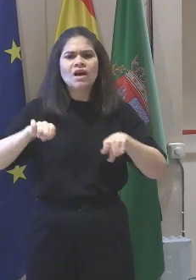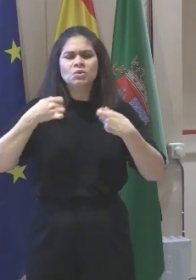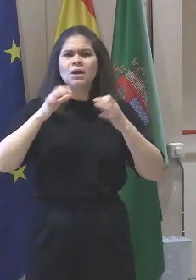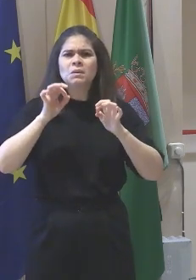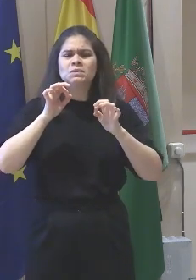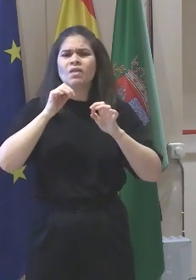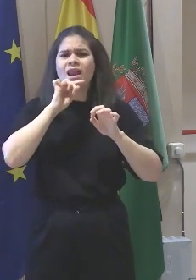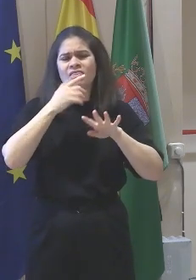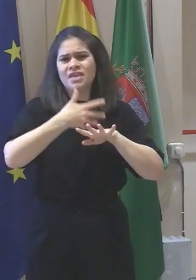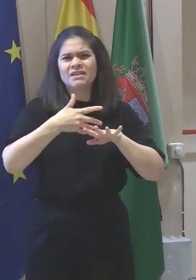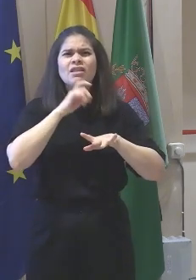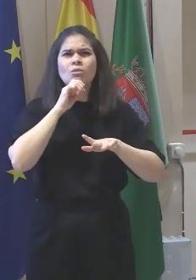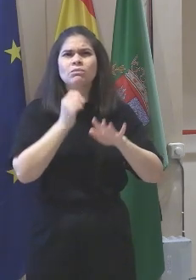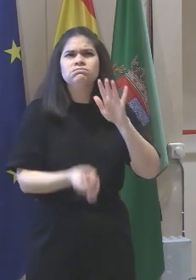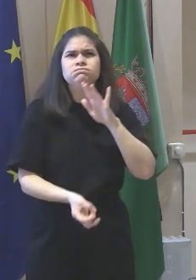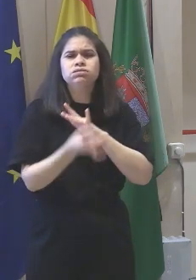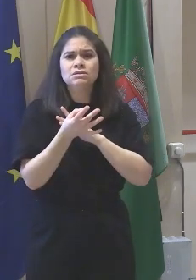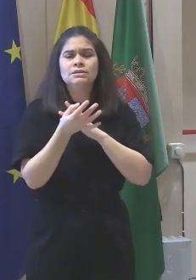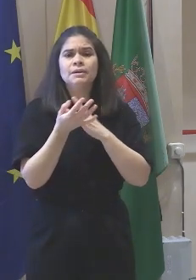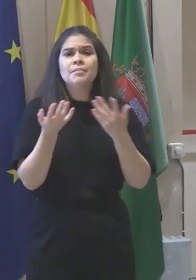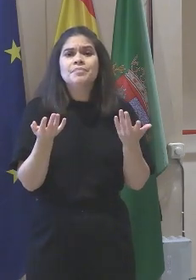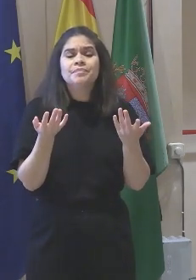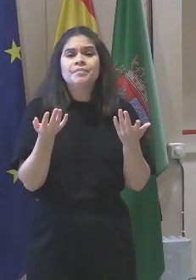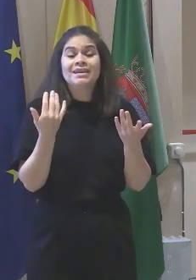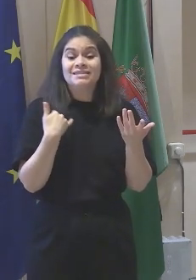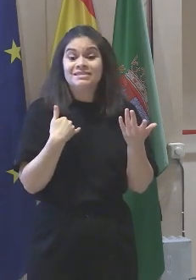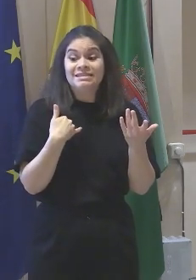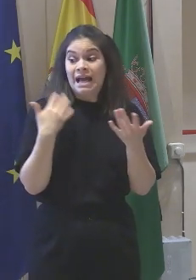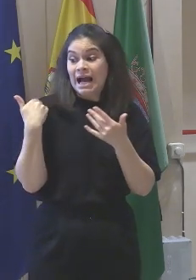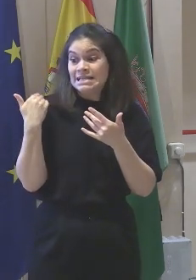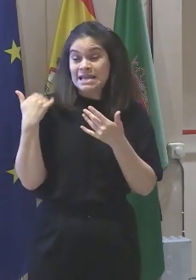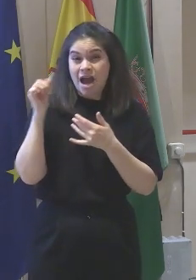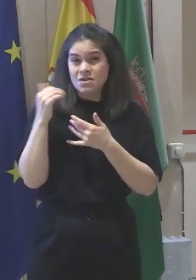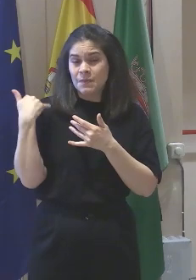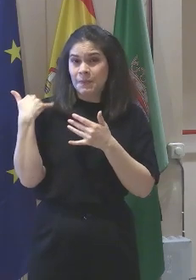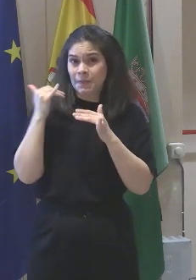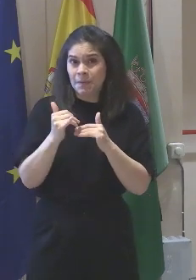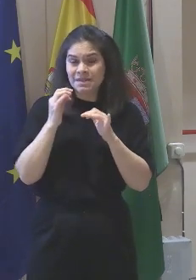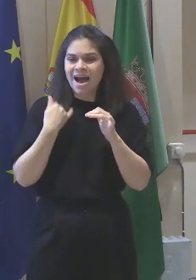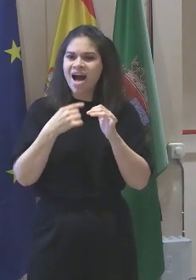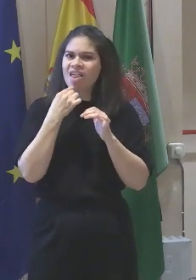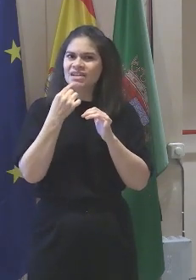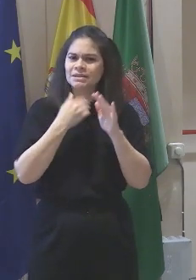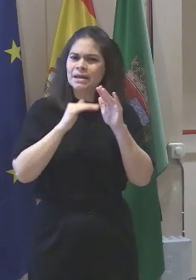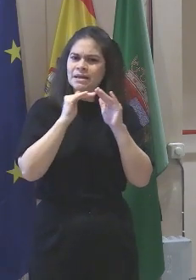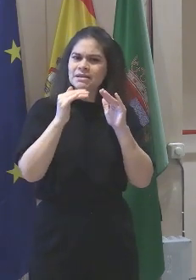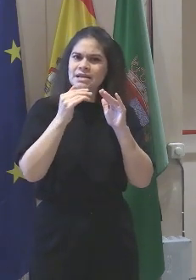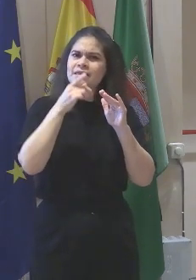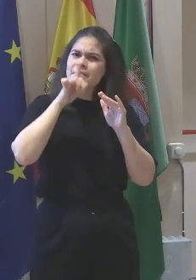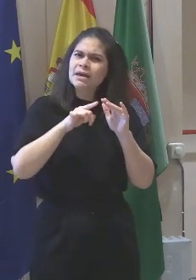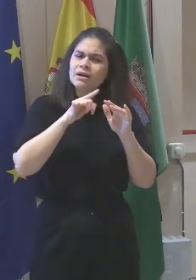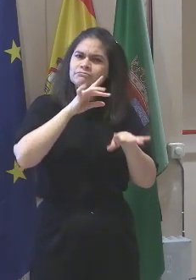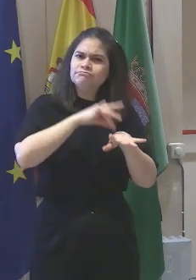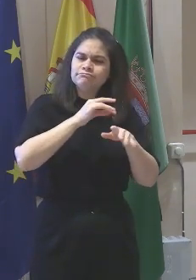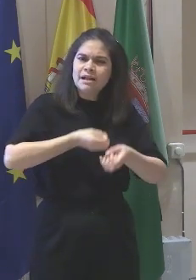historia de cómo se produce la diabetes, pues llevó hace años a establecer también en el diagnóstico una serie